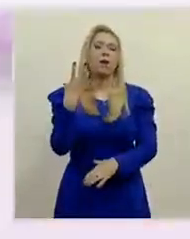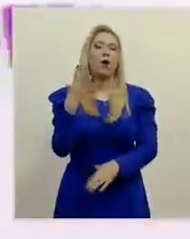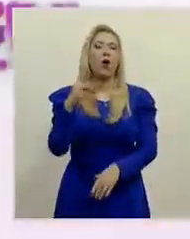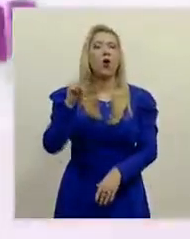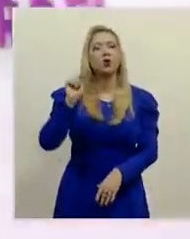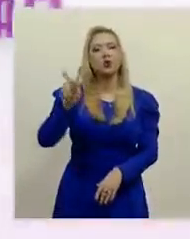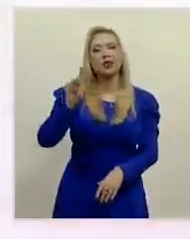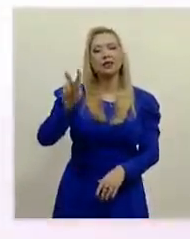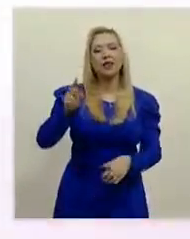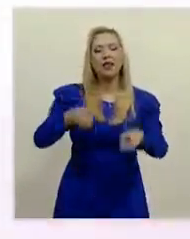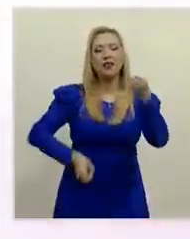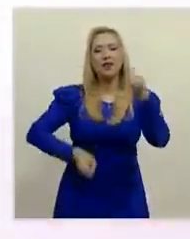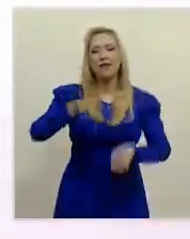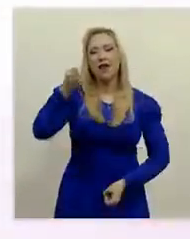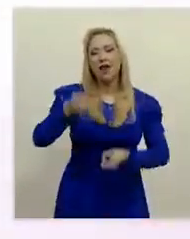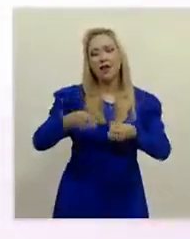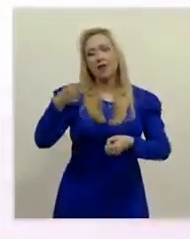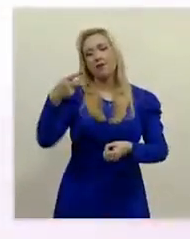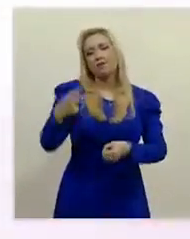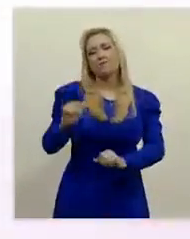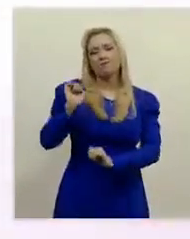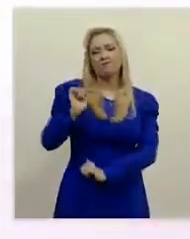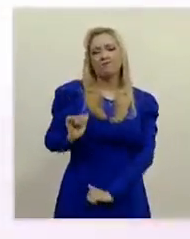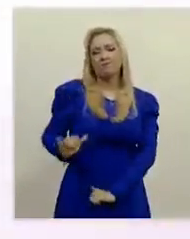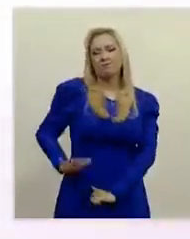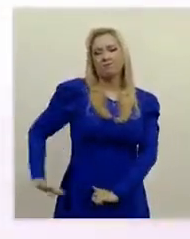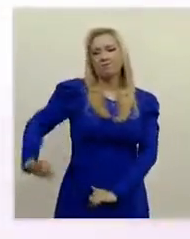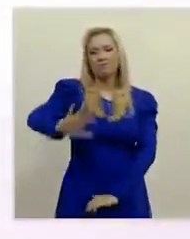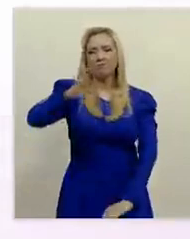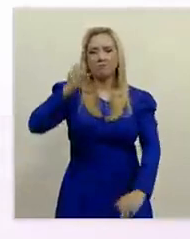Justicia TV, canal del Poder Judicial de la Federación.